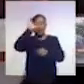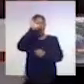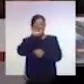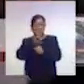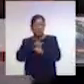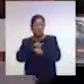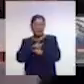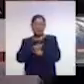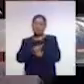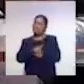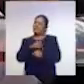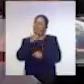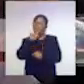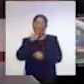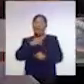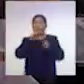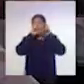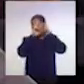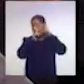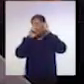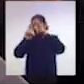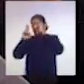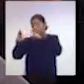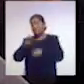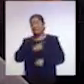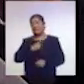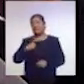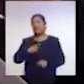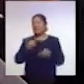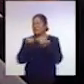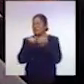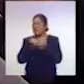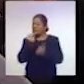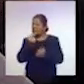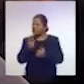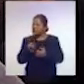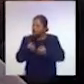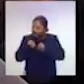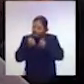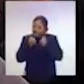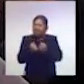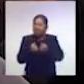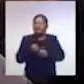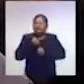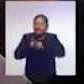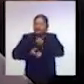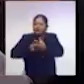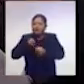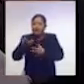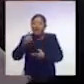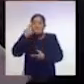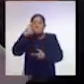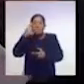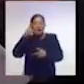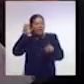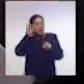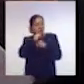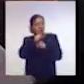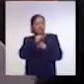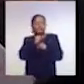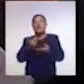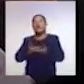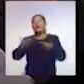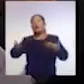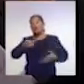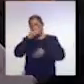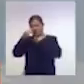que reconocer y que tenemos que potenciar en favor de los grandes retos. Ahora noticias, Belén